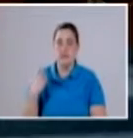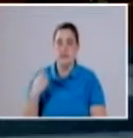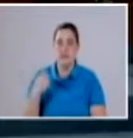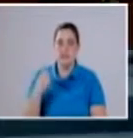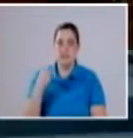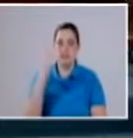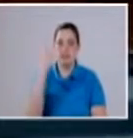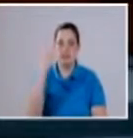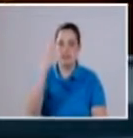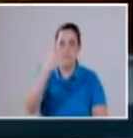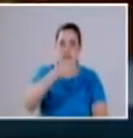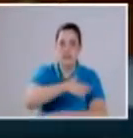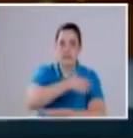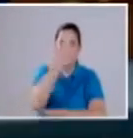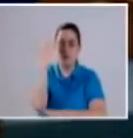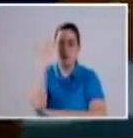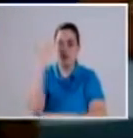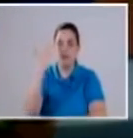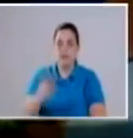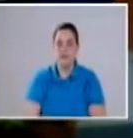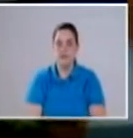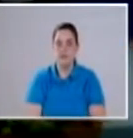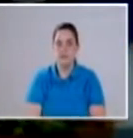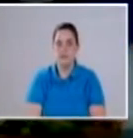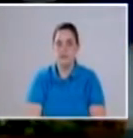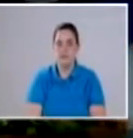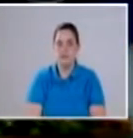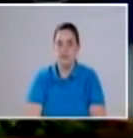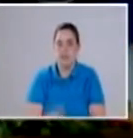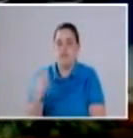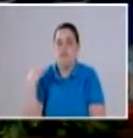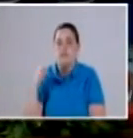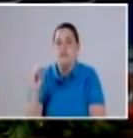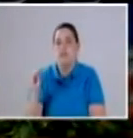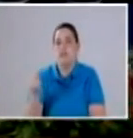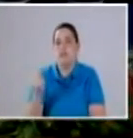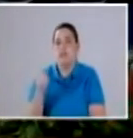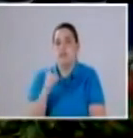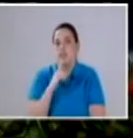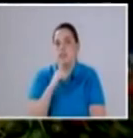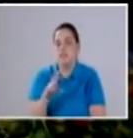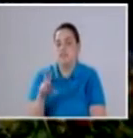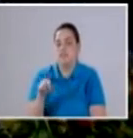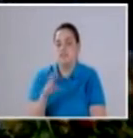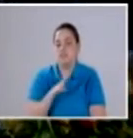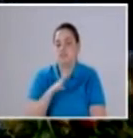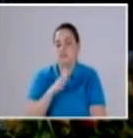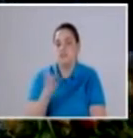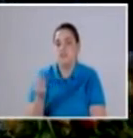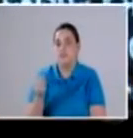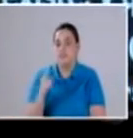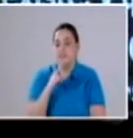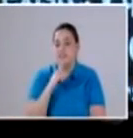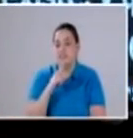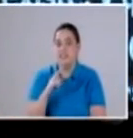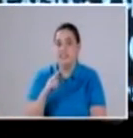Ah, yo, ¿a qué le voy a decir que no tuve miedo? Sería decirme tonto yo